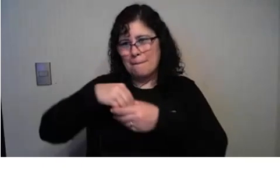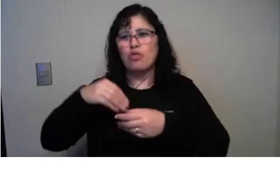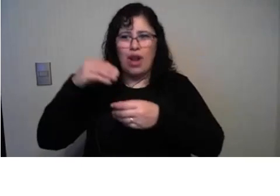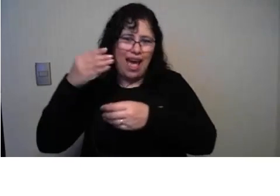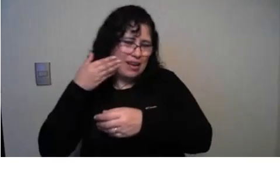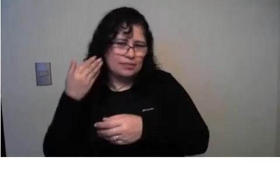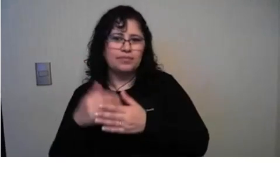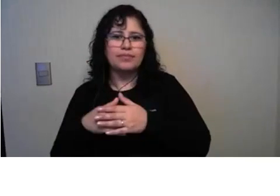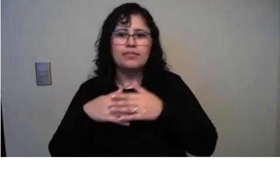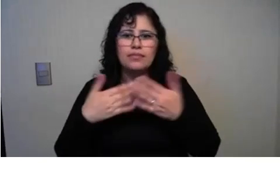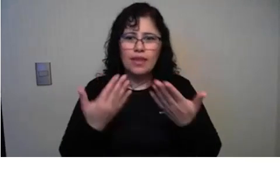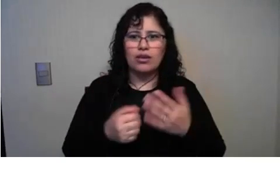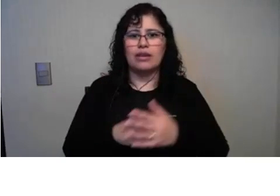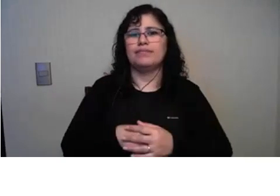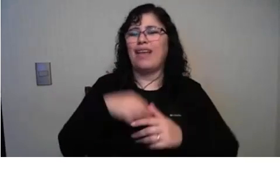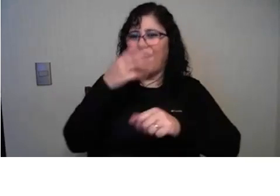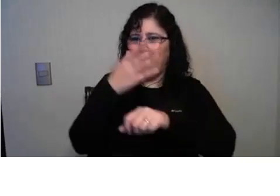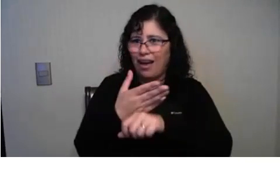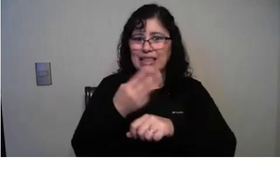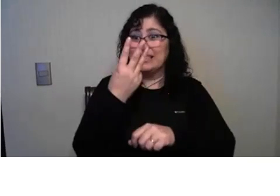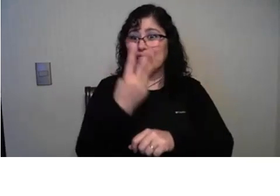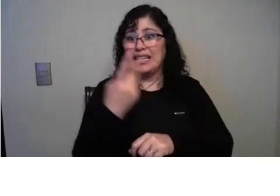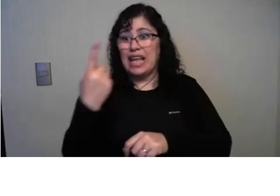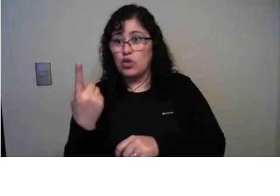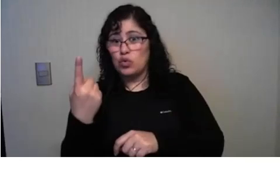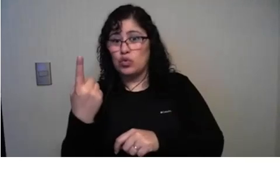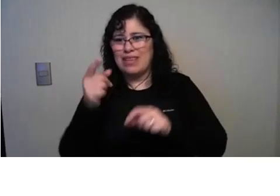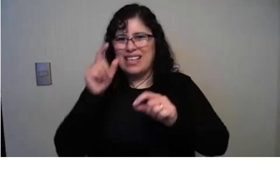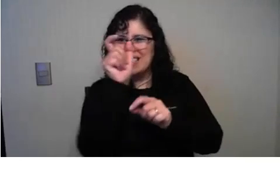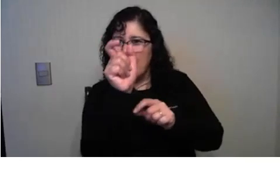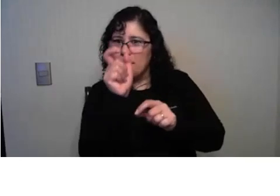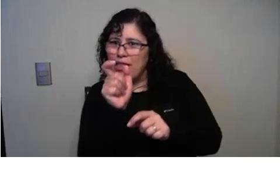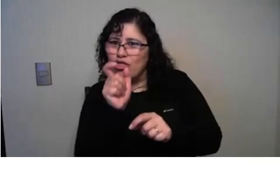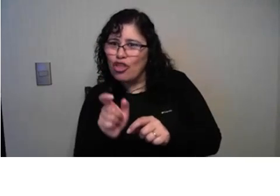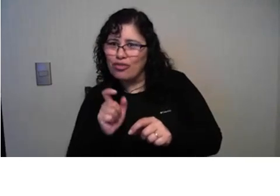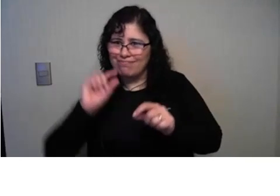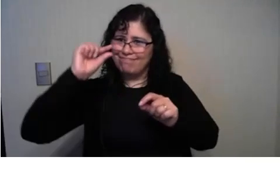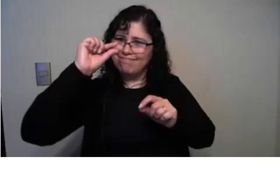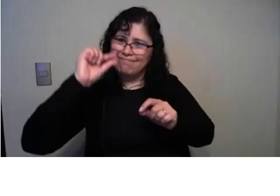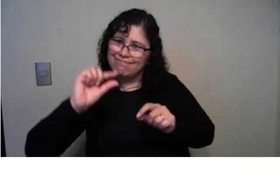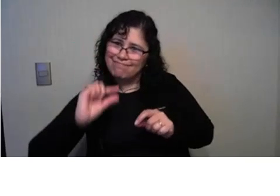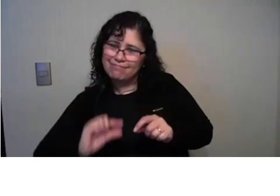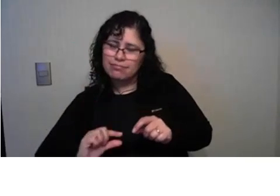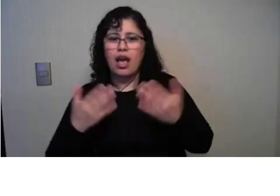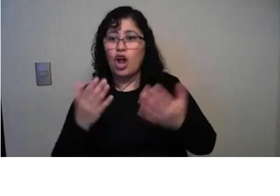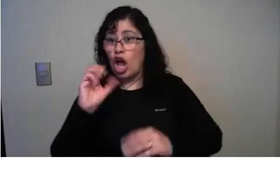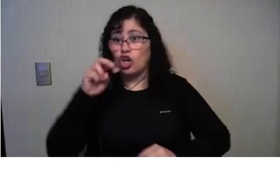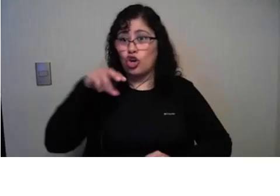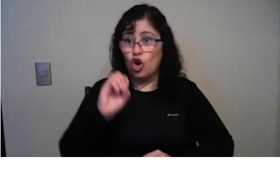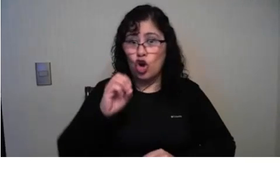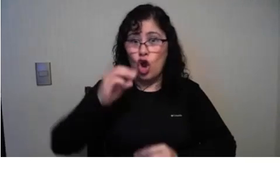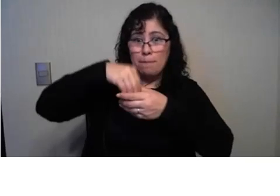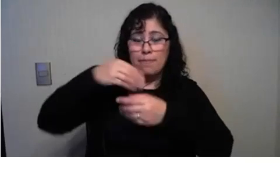31 segmentos medulares. Y en esta posición, en el cono medular, vamos a encontrar los